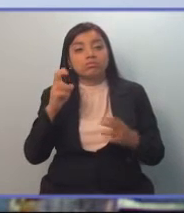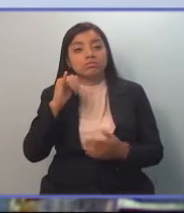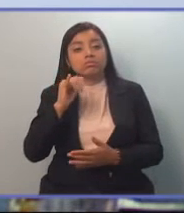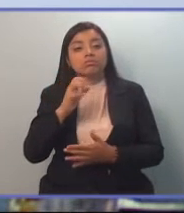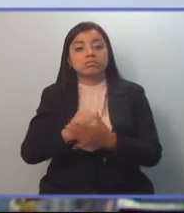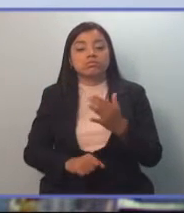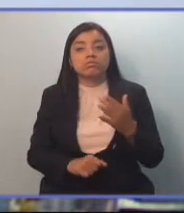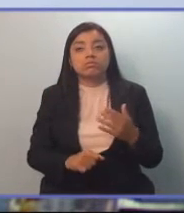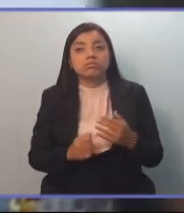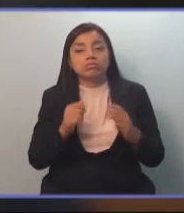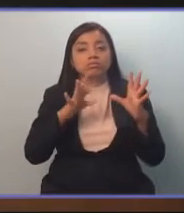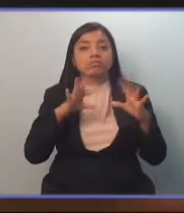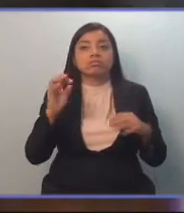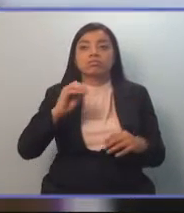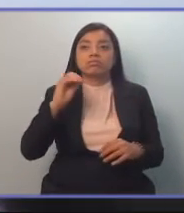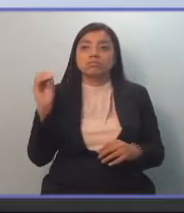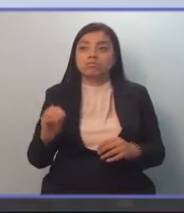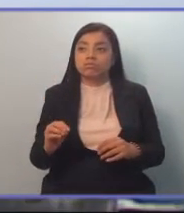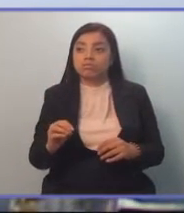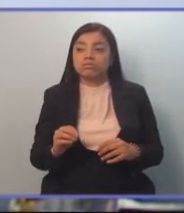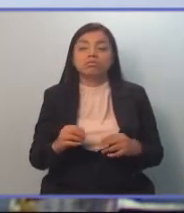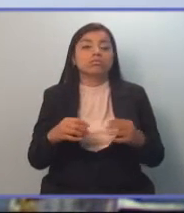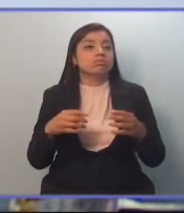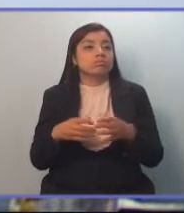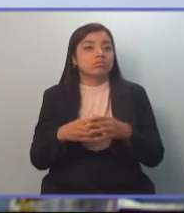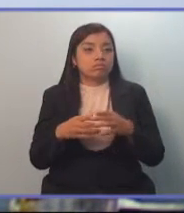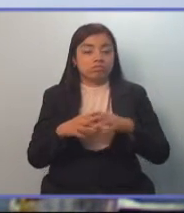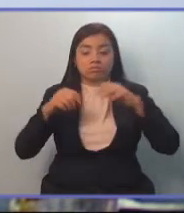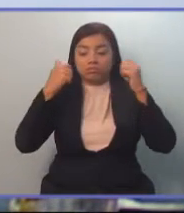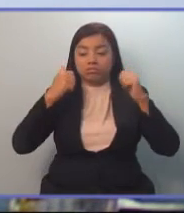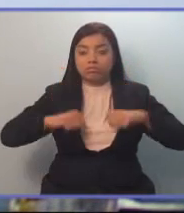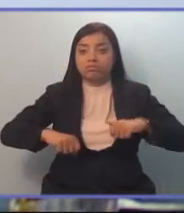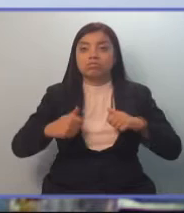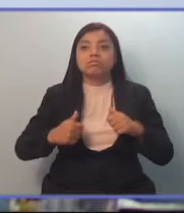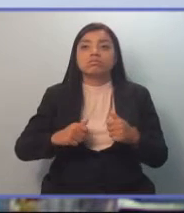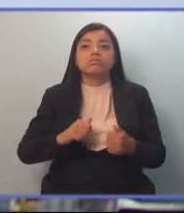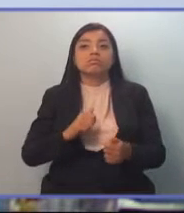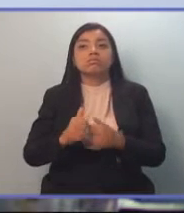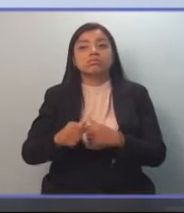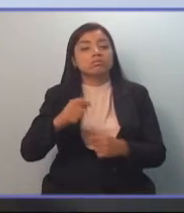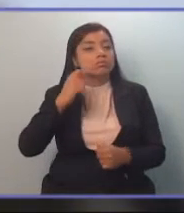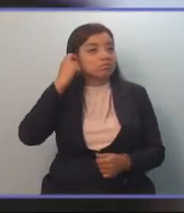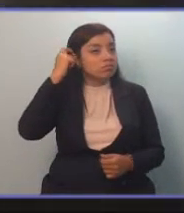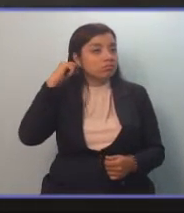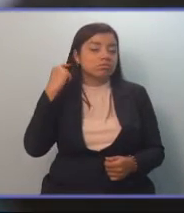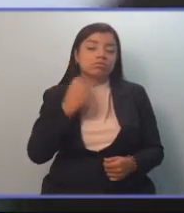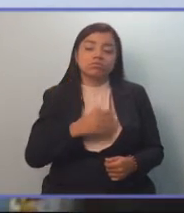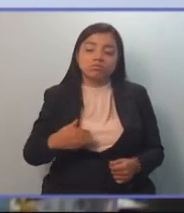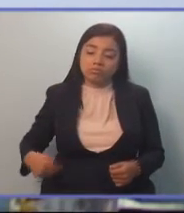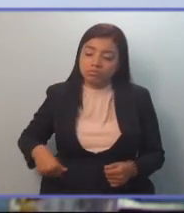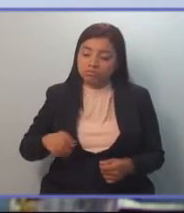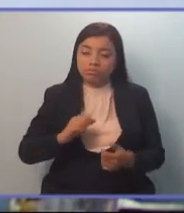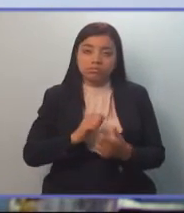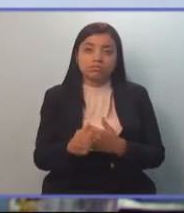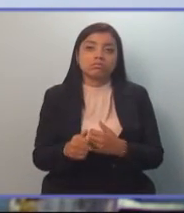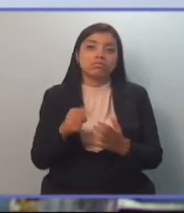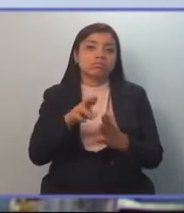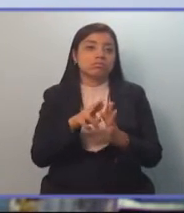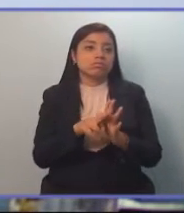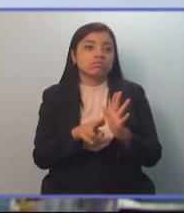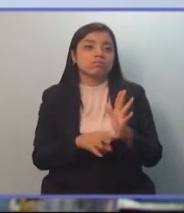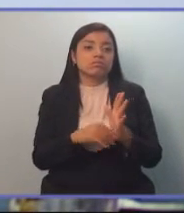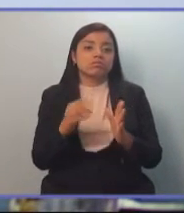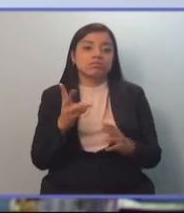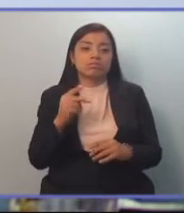ad valorem del 10%, la Comisión acordó superar la observación debido a que existe normativa que regula el